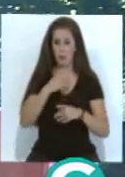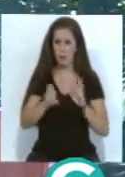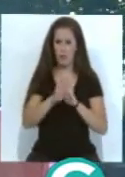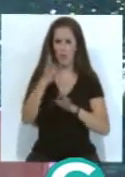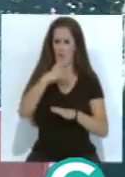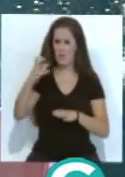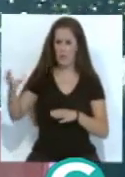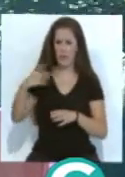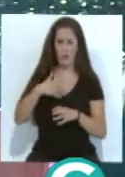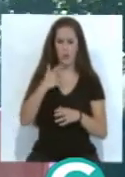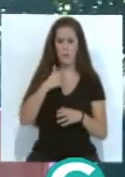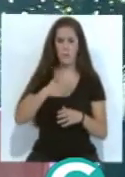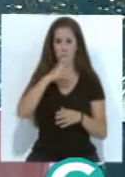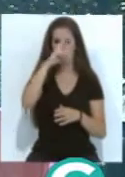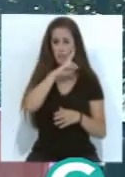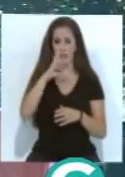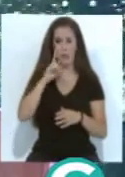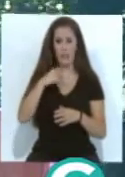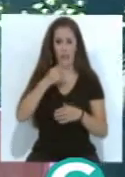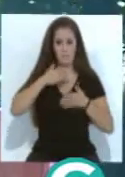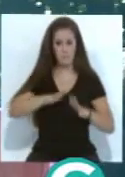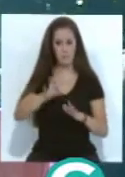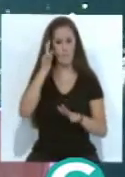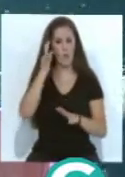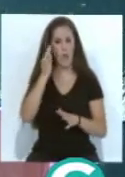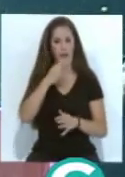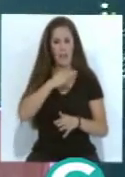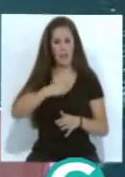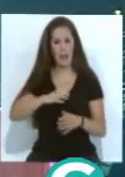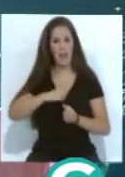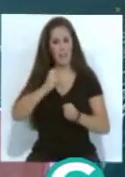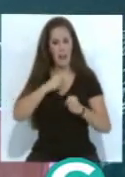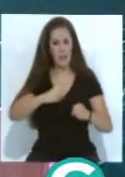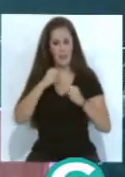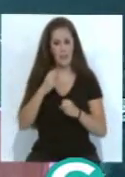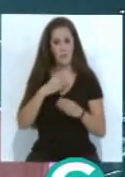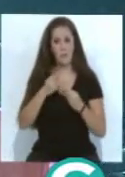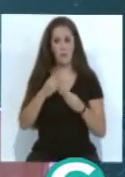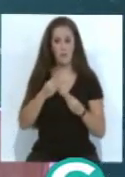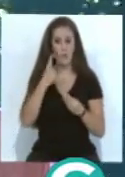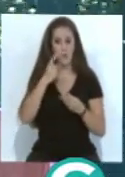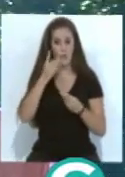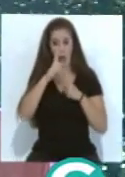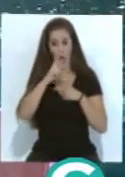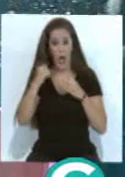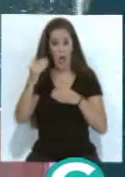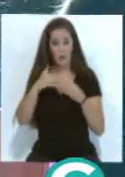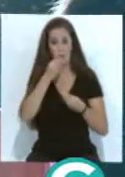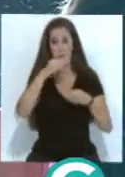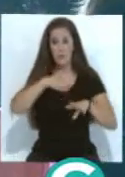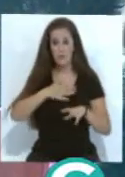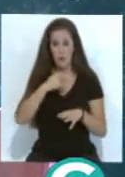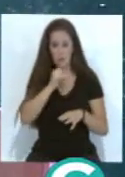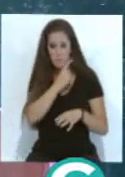cuatro vientos que mi madre me parió mujer, gaditana y valiente. que muchos años de historia pasaron ante mis